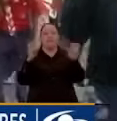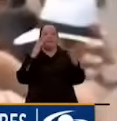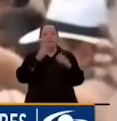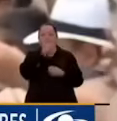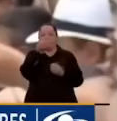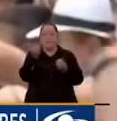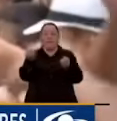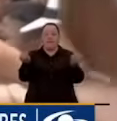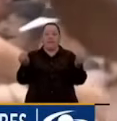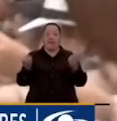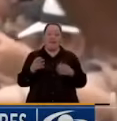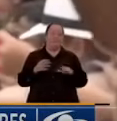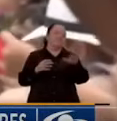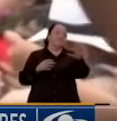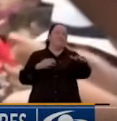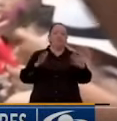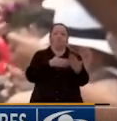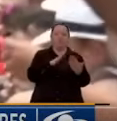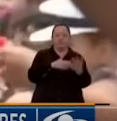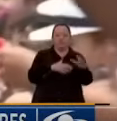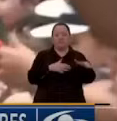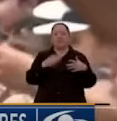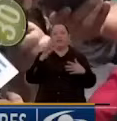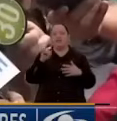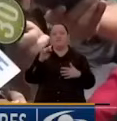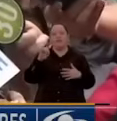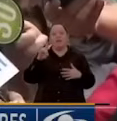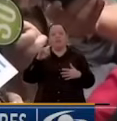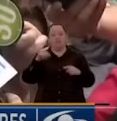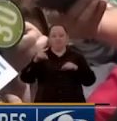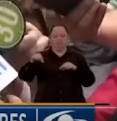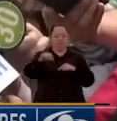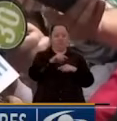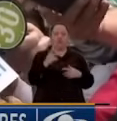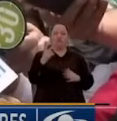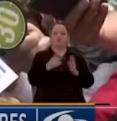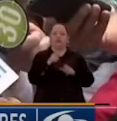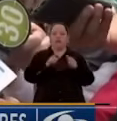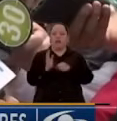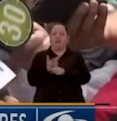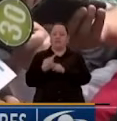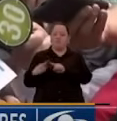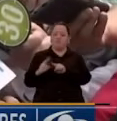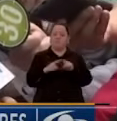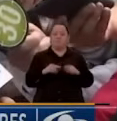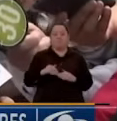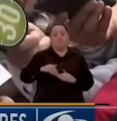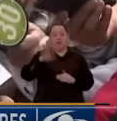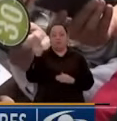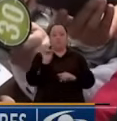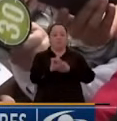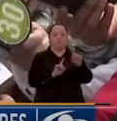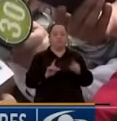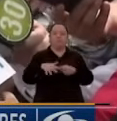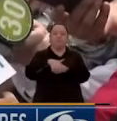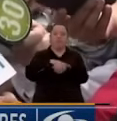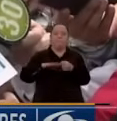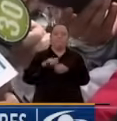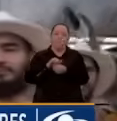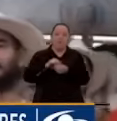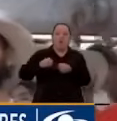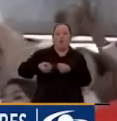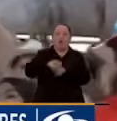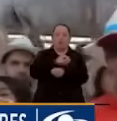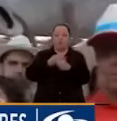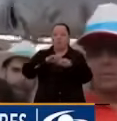Primavera de lo que tuvimos en los conciertos en los tablados fueron más de 2,000 artistas que estuvieron en diferentes comunas y corregimientos de